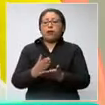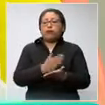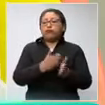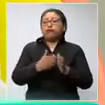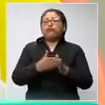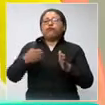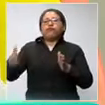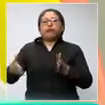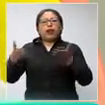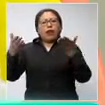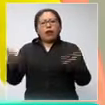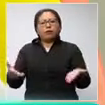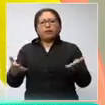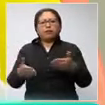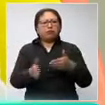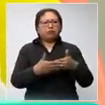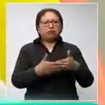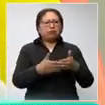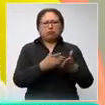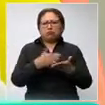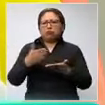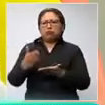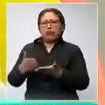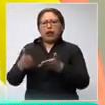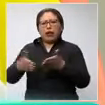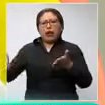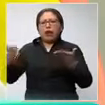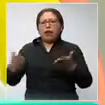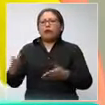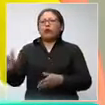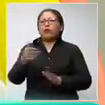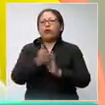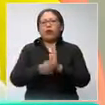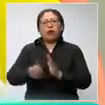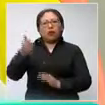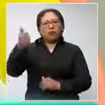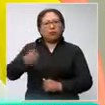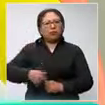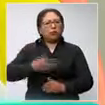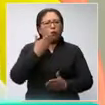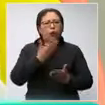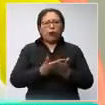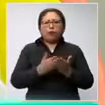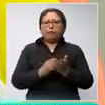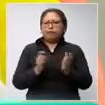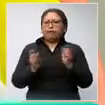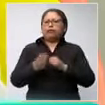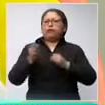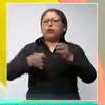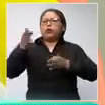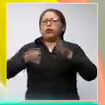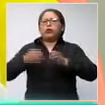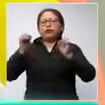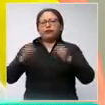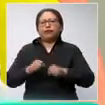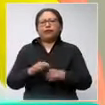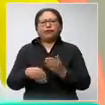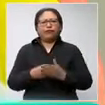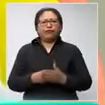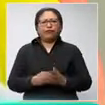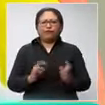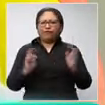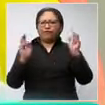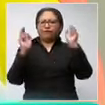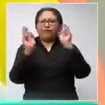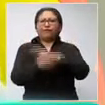tengamos de verdad a los mejores bolivianos administrando justicia sea la tónica de toda la